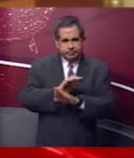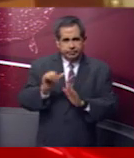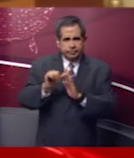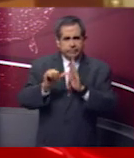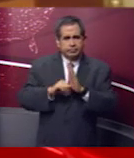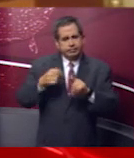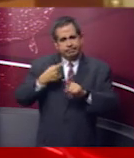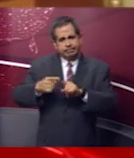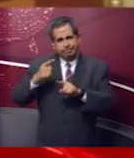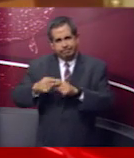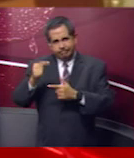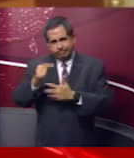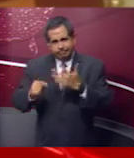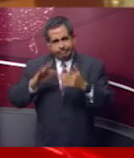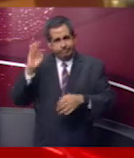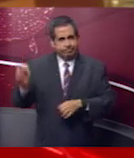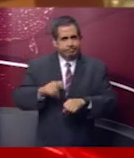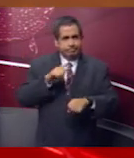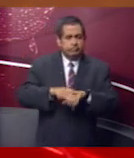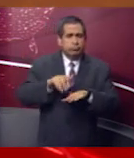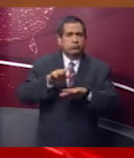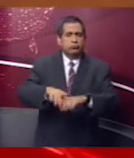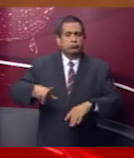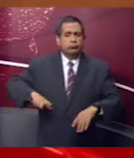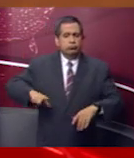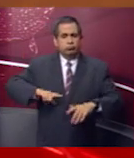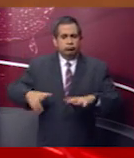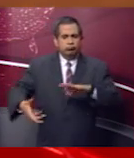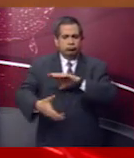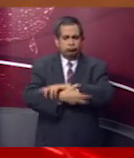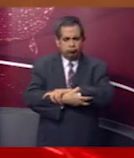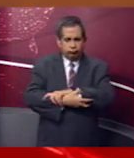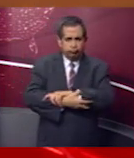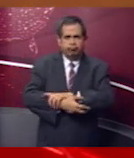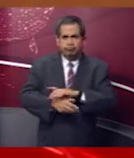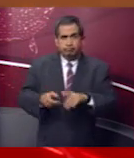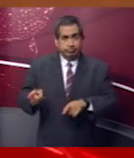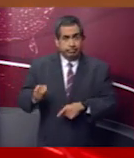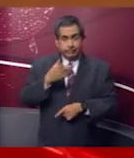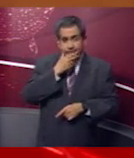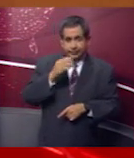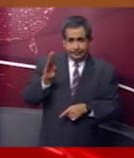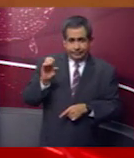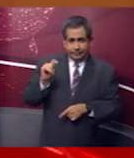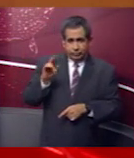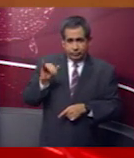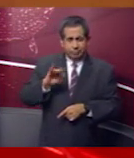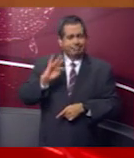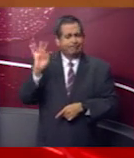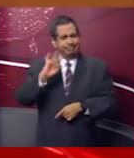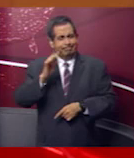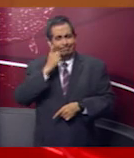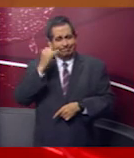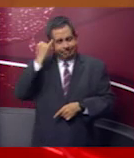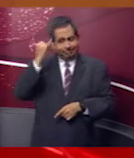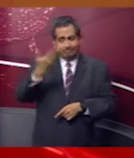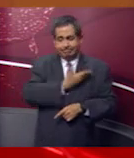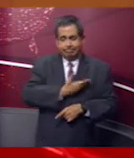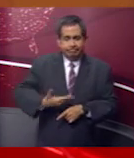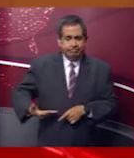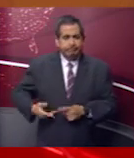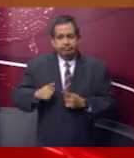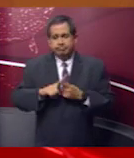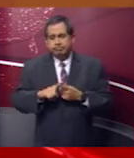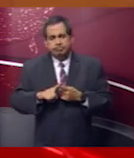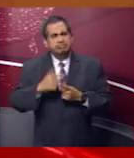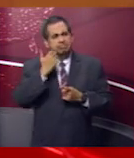de la Constitución Política Federal en materia de gobiernos de coalición. Beltrones propuso que en caso de que el titular del Ejecutivo Federal optara por un